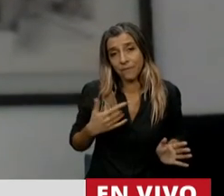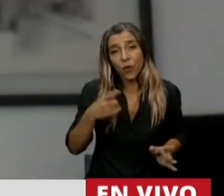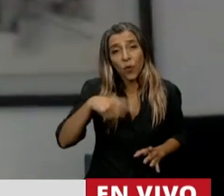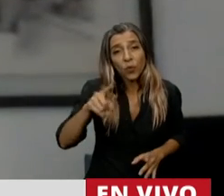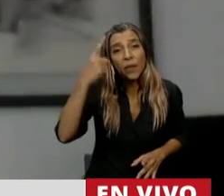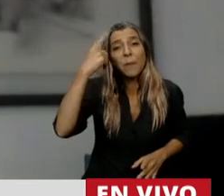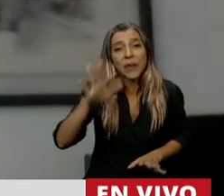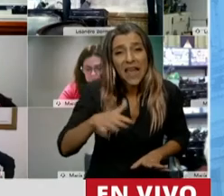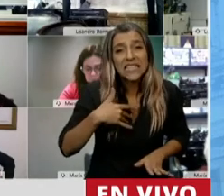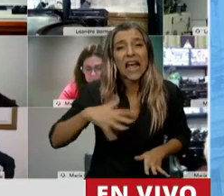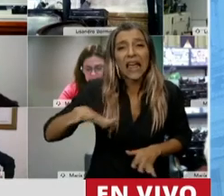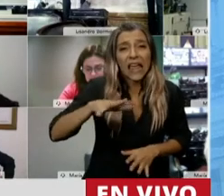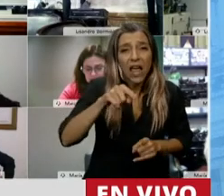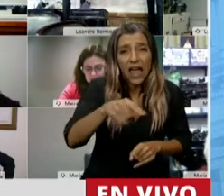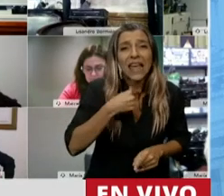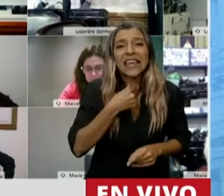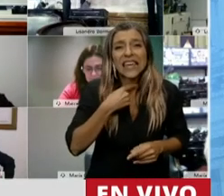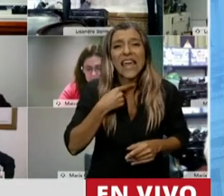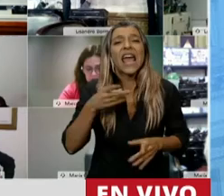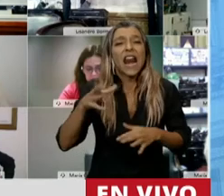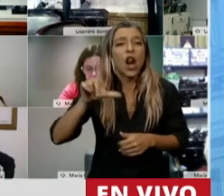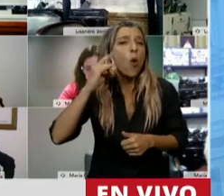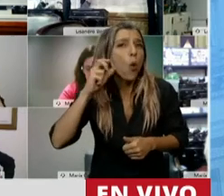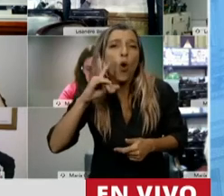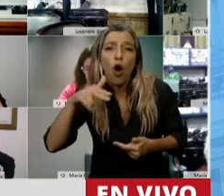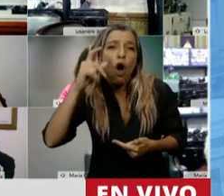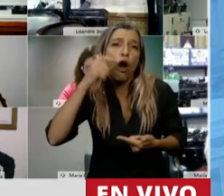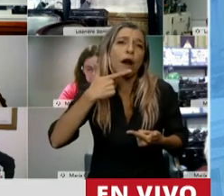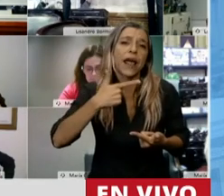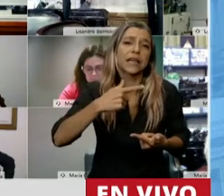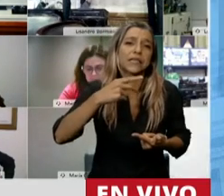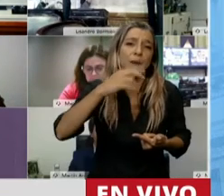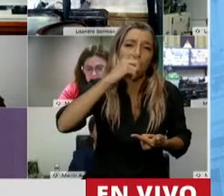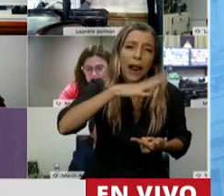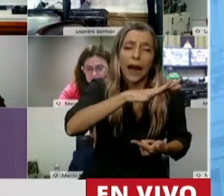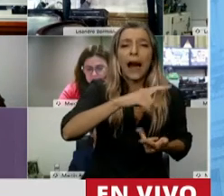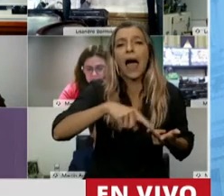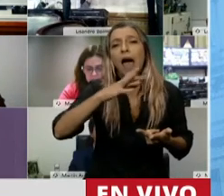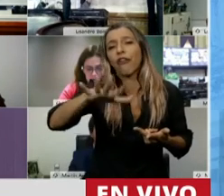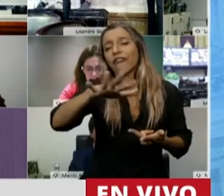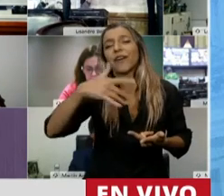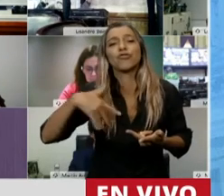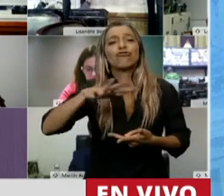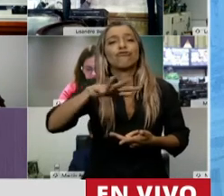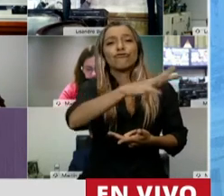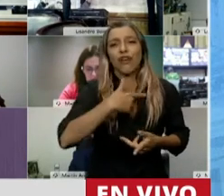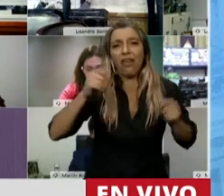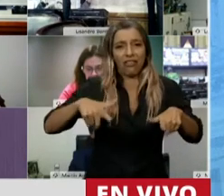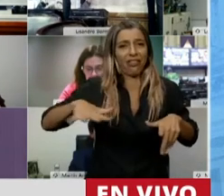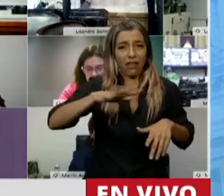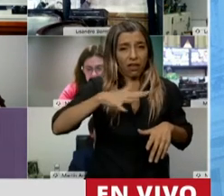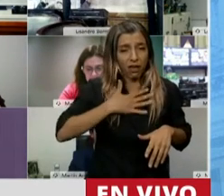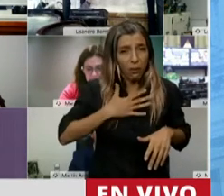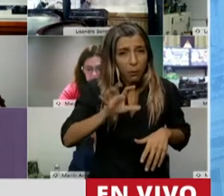Martín II, Pirané, Lugones, General Belgrano, haya especulación inmobiliaria.